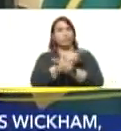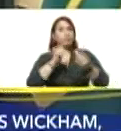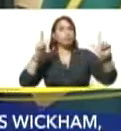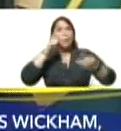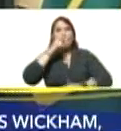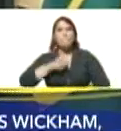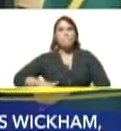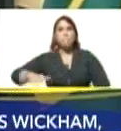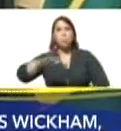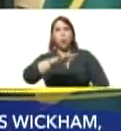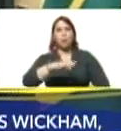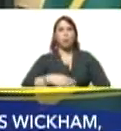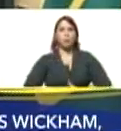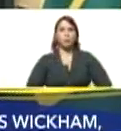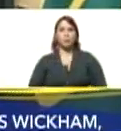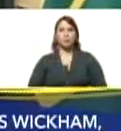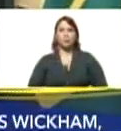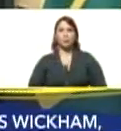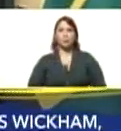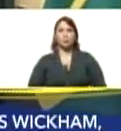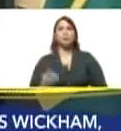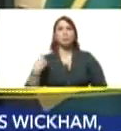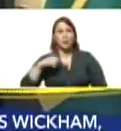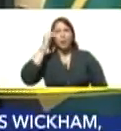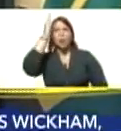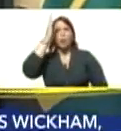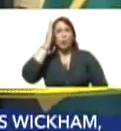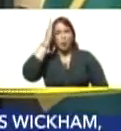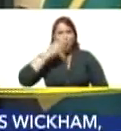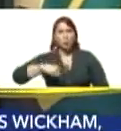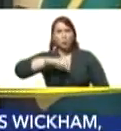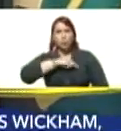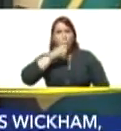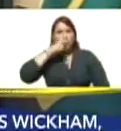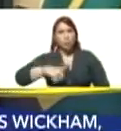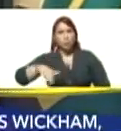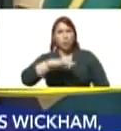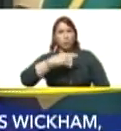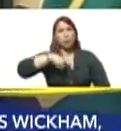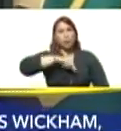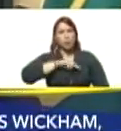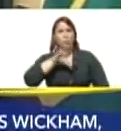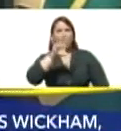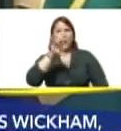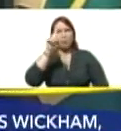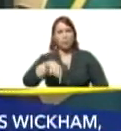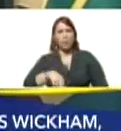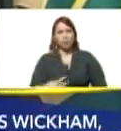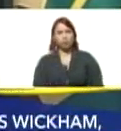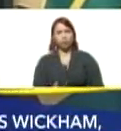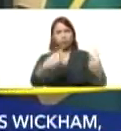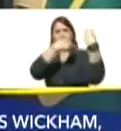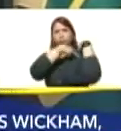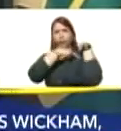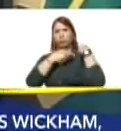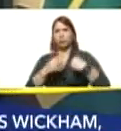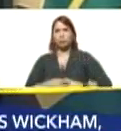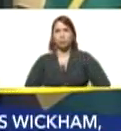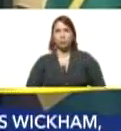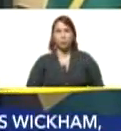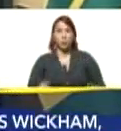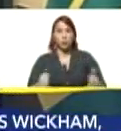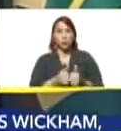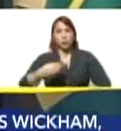los pueblos del continente. Tiene conciencia nuestro pueblo y nuestro país de sus responsabilidades con